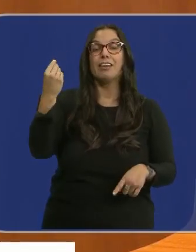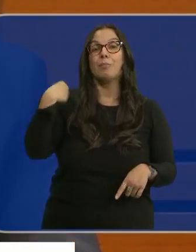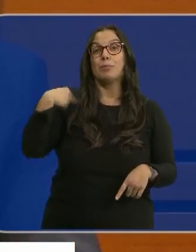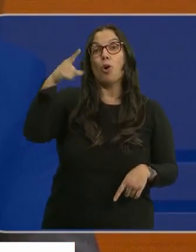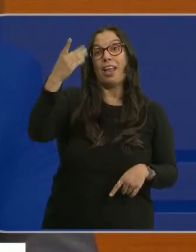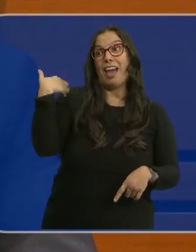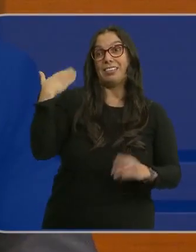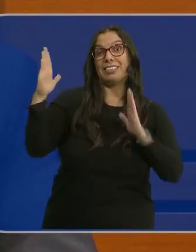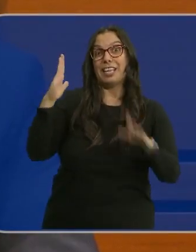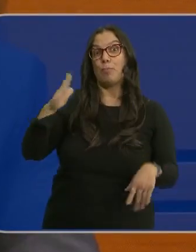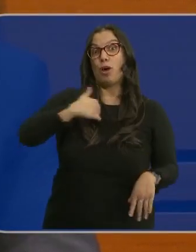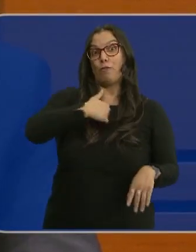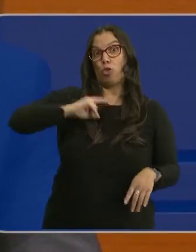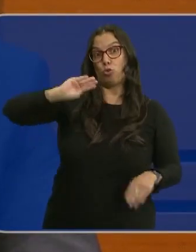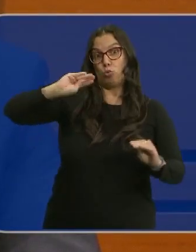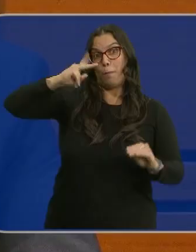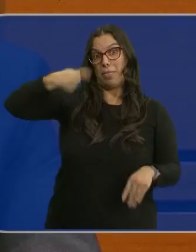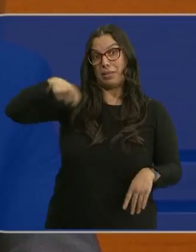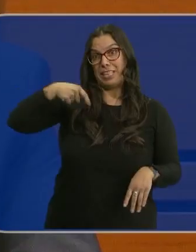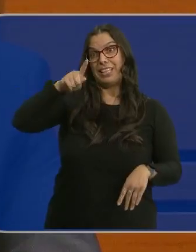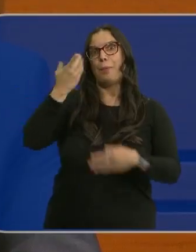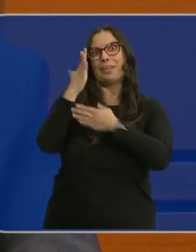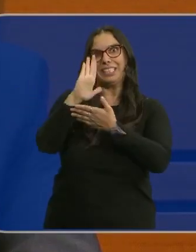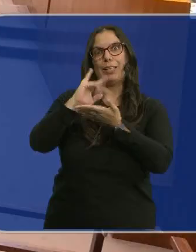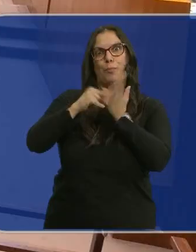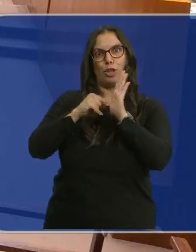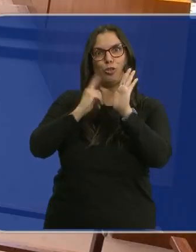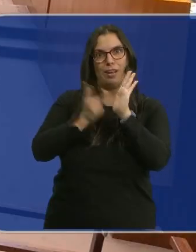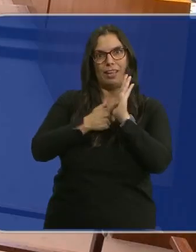era vicepresidente de la Junta en 2024.